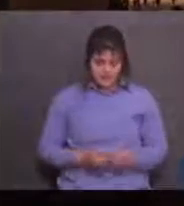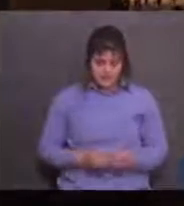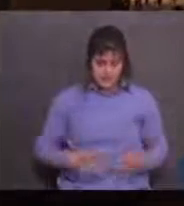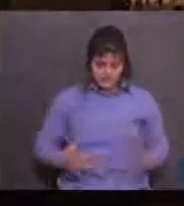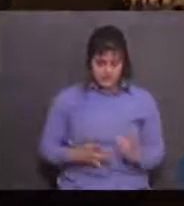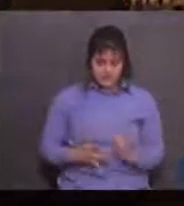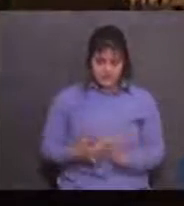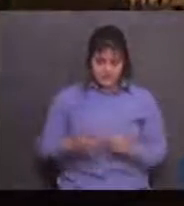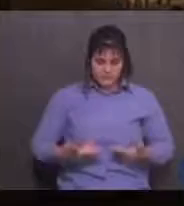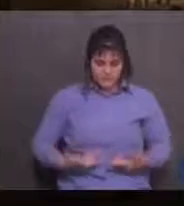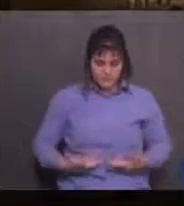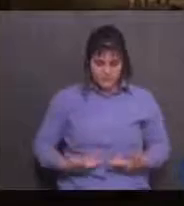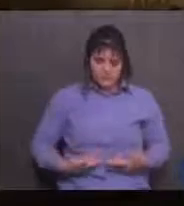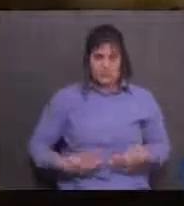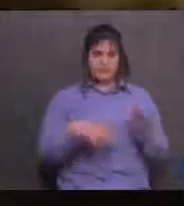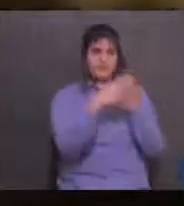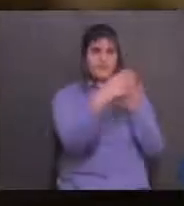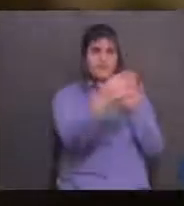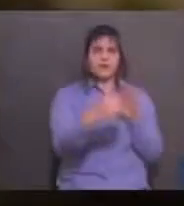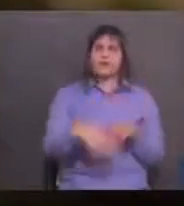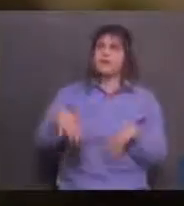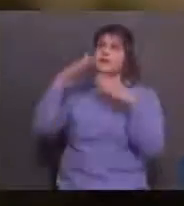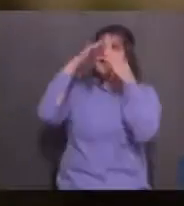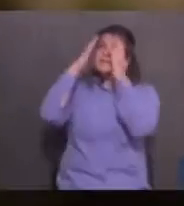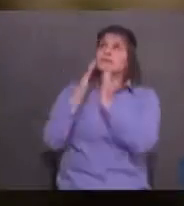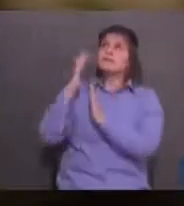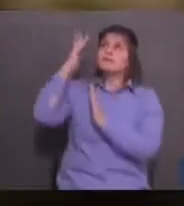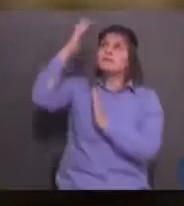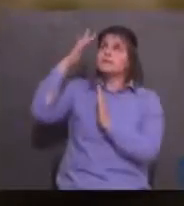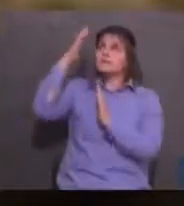sea el fruto de tu vientre, Jesús.